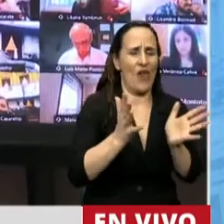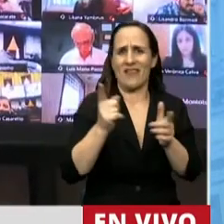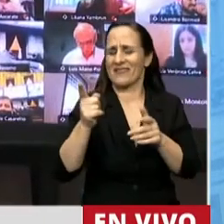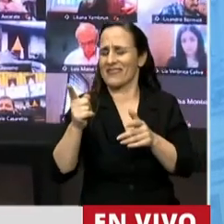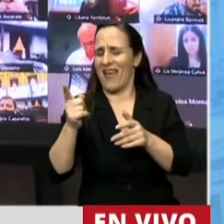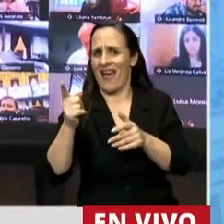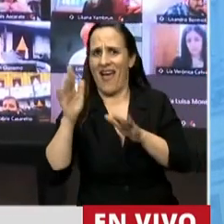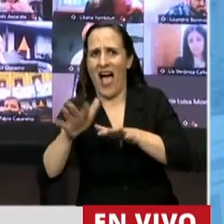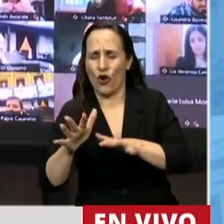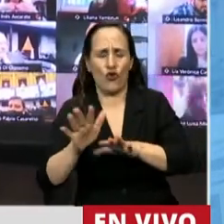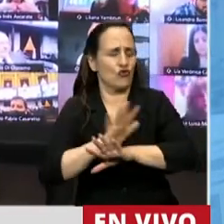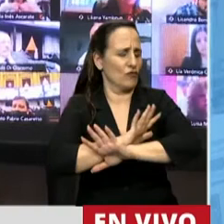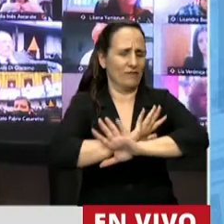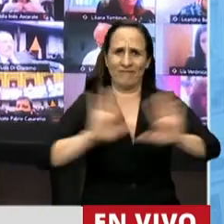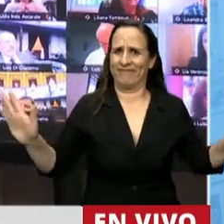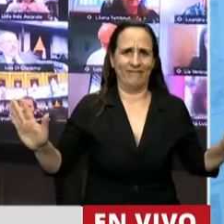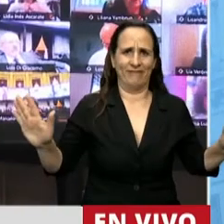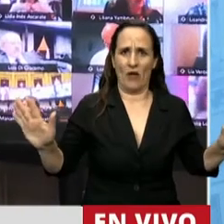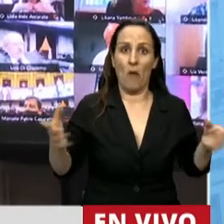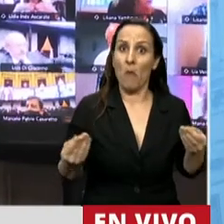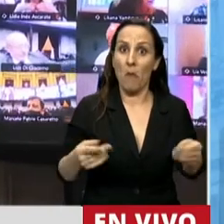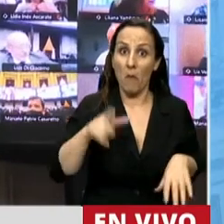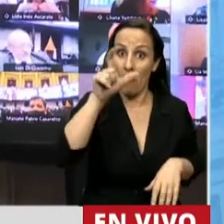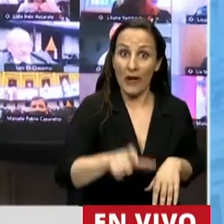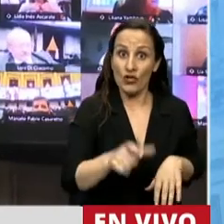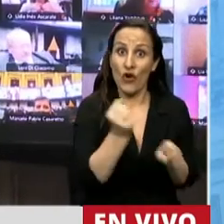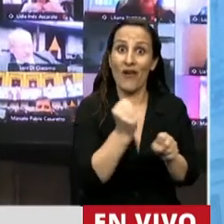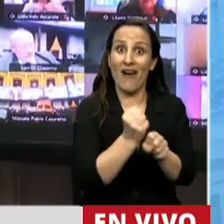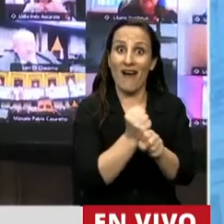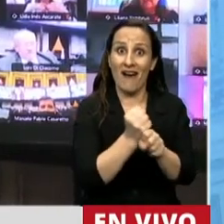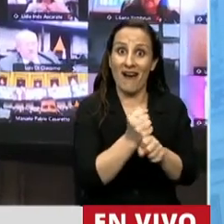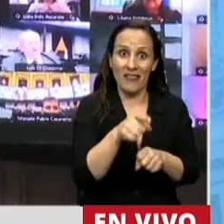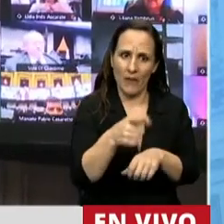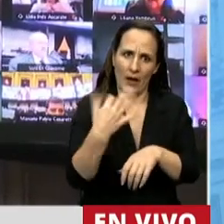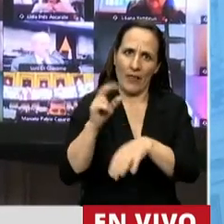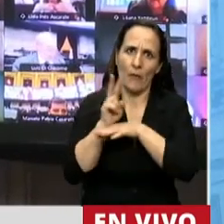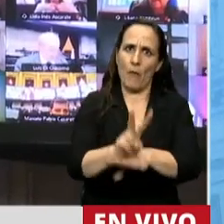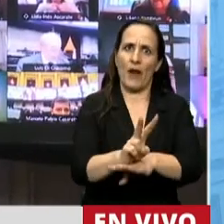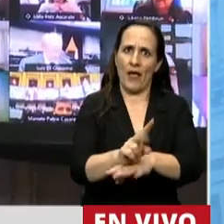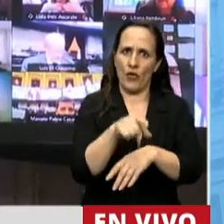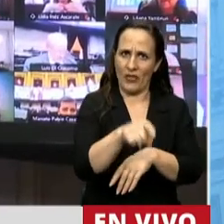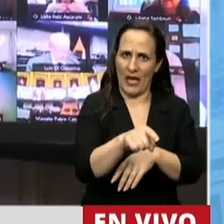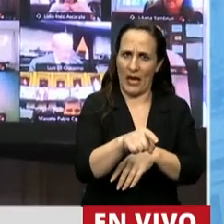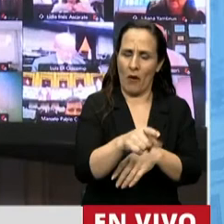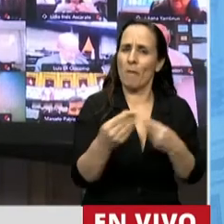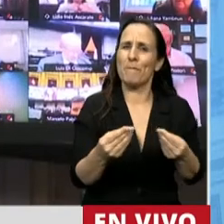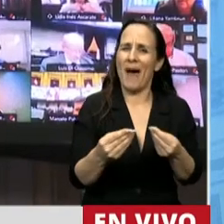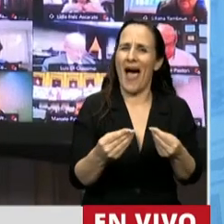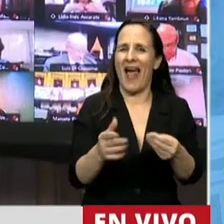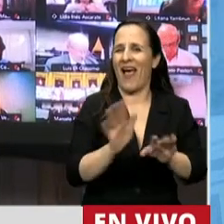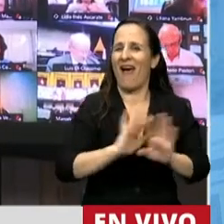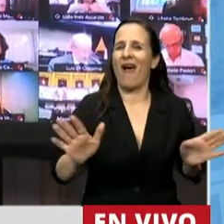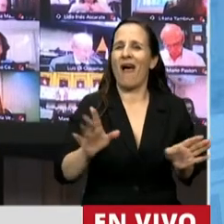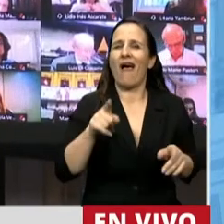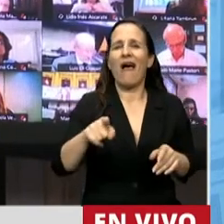razón de género que le incluye, y que toma a la persona que trabaja como el sujeto de protección para avanzar hacia la desnaturalización